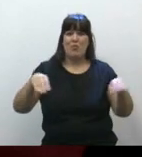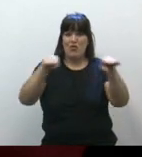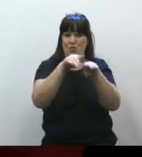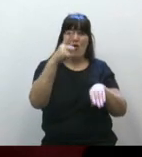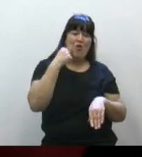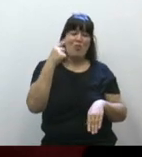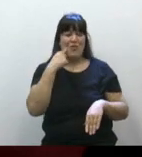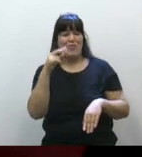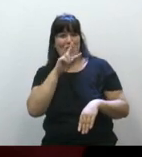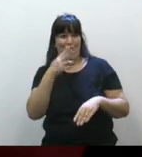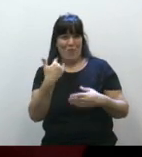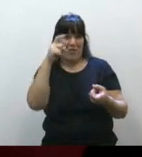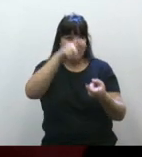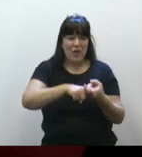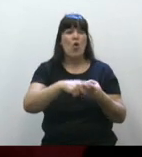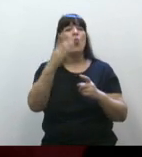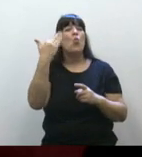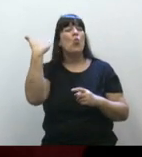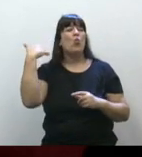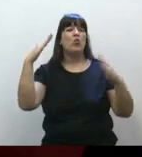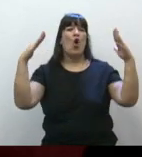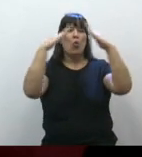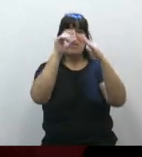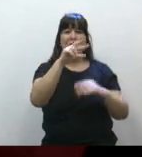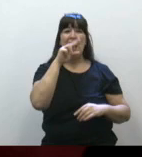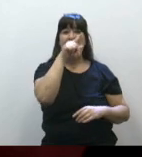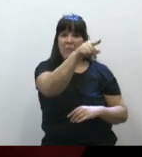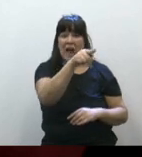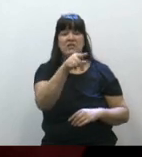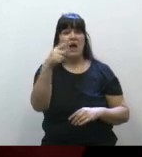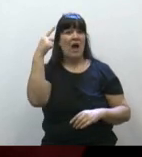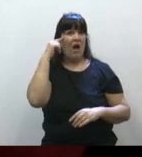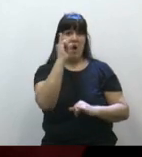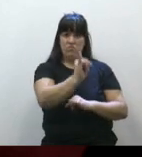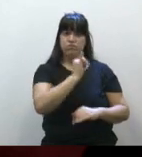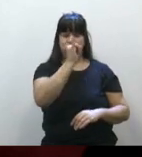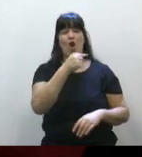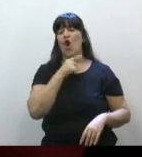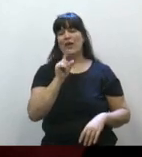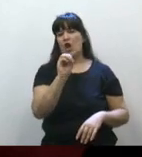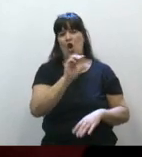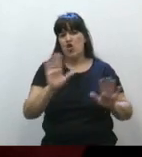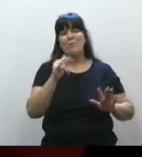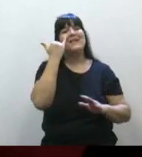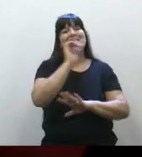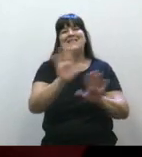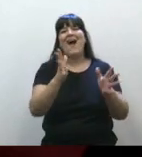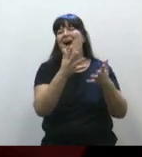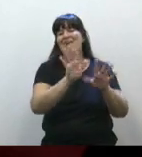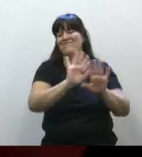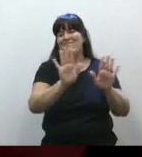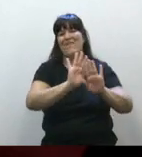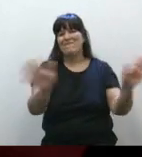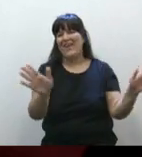había un obispo de la plata que llegó a sostener no lo quiero nombrar porque está retirado porque además no me